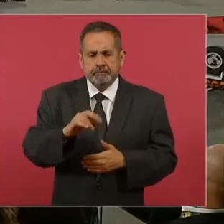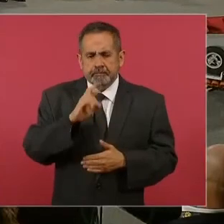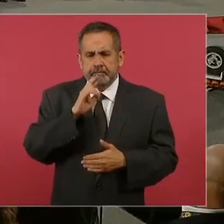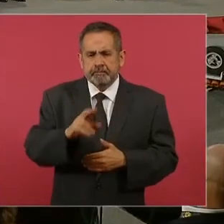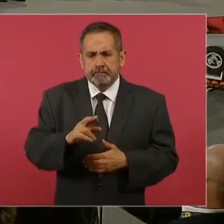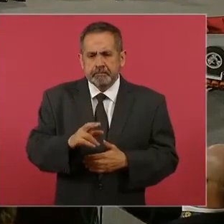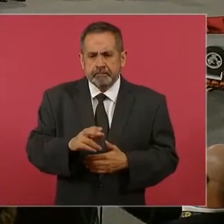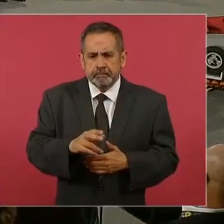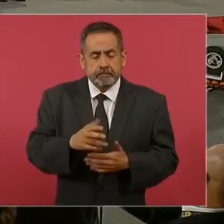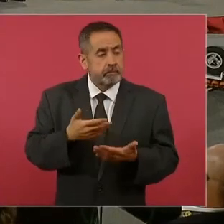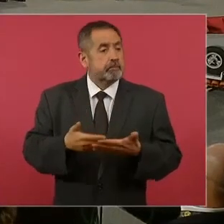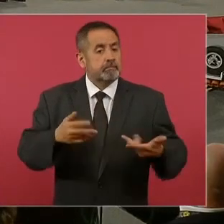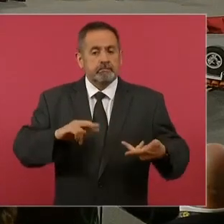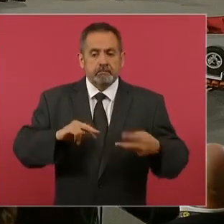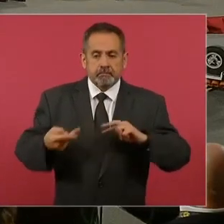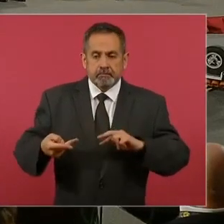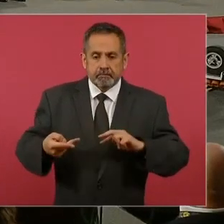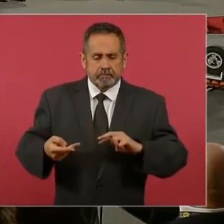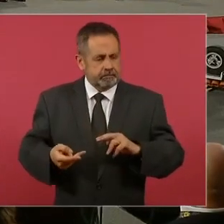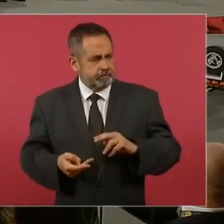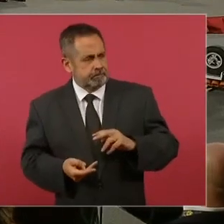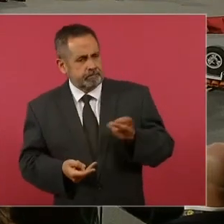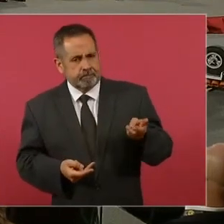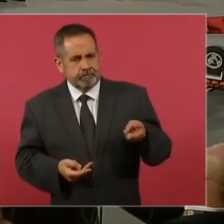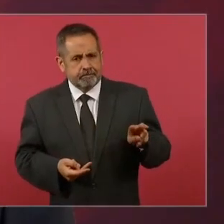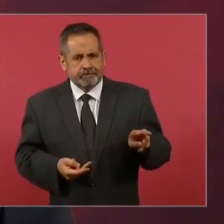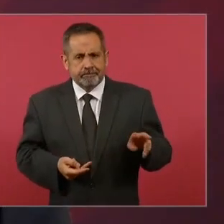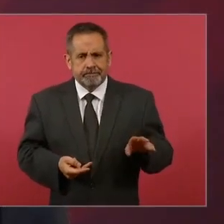asuntos similares, lo que conduciría